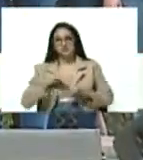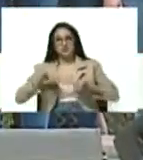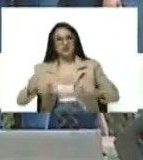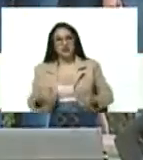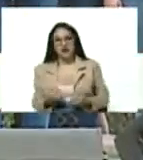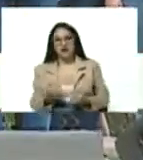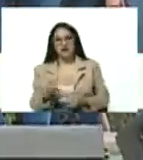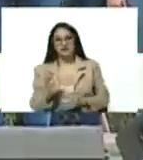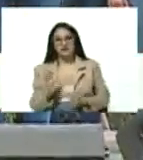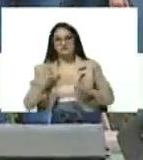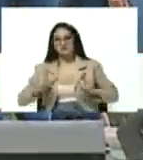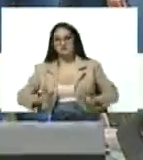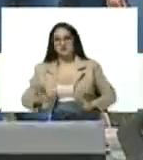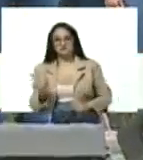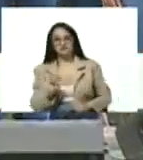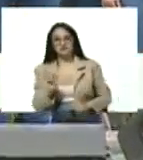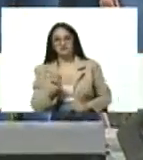descanso a mi brazo,